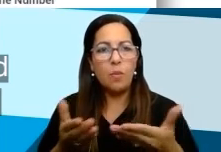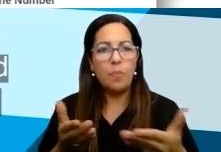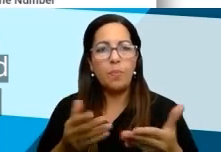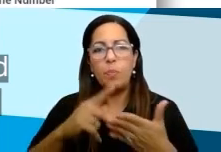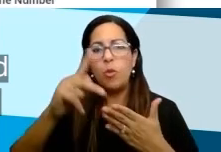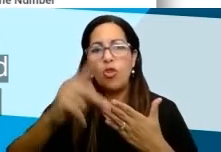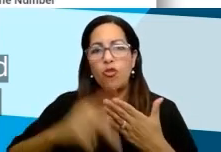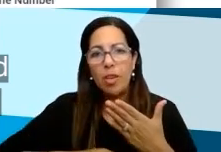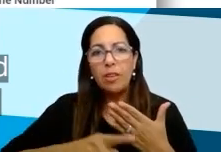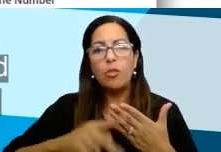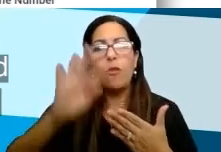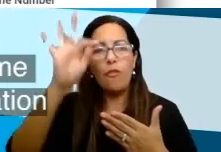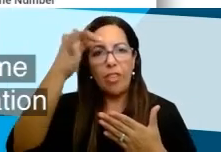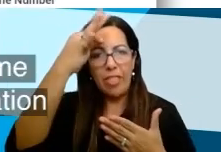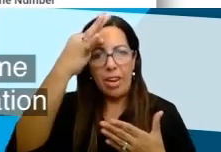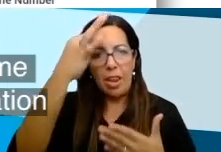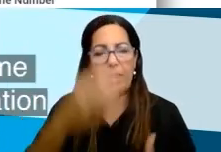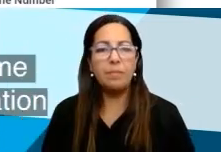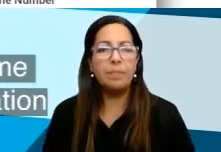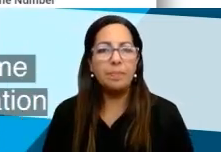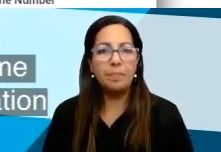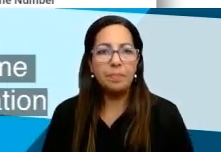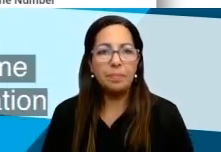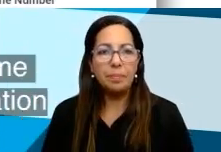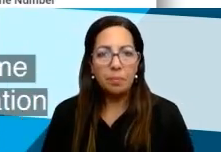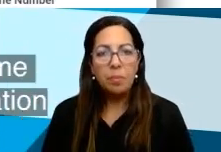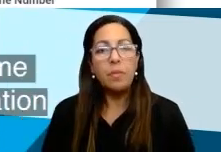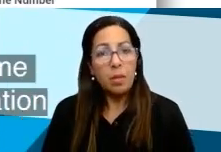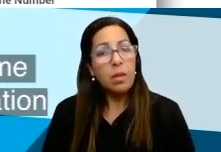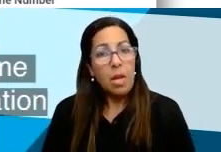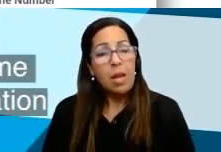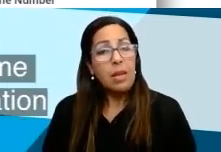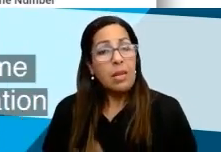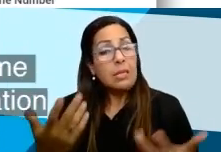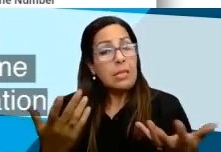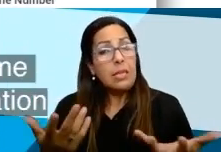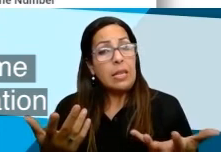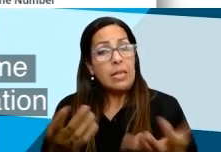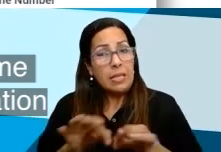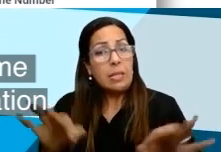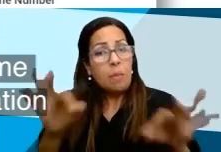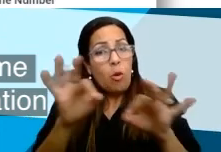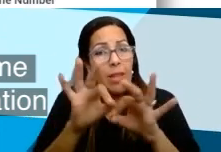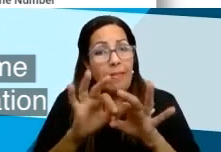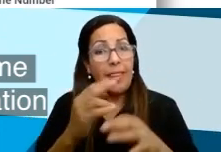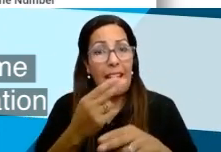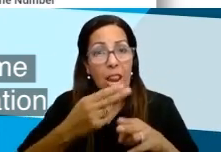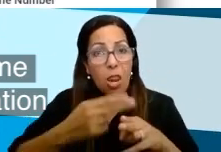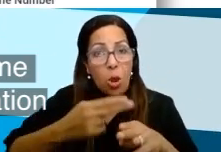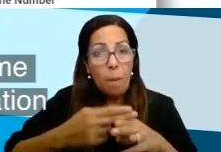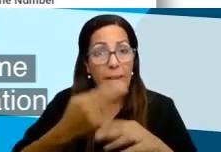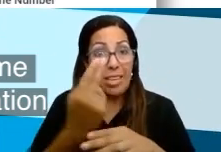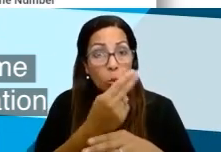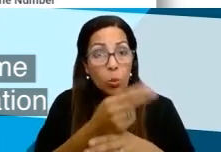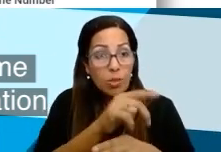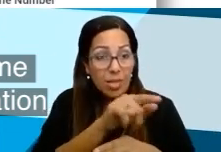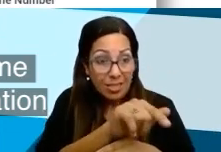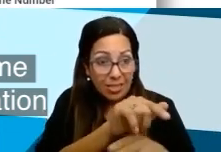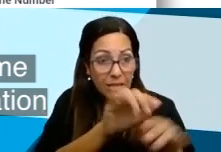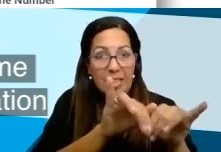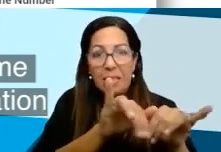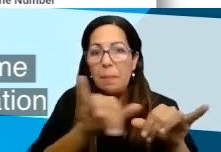que incluyen fondos federales. Así que es importante que el nombre que utilicemos sea el mismo nombre que